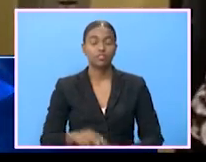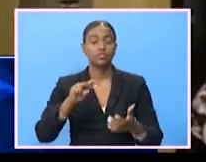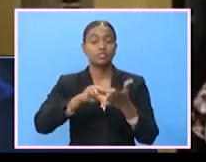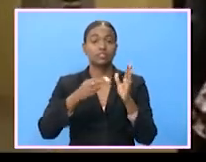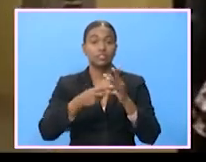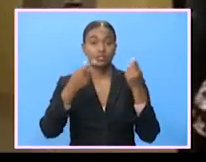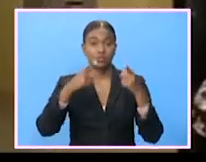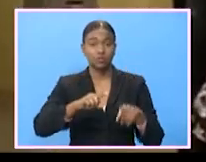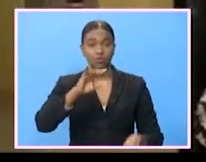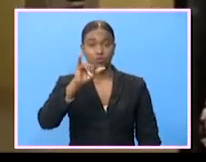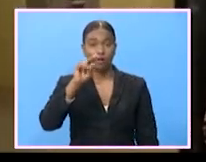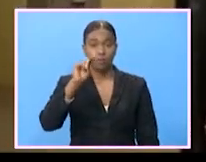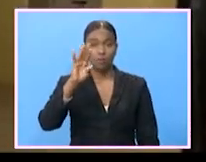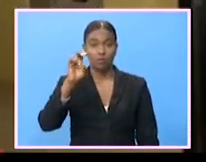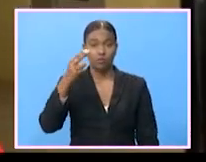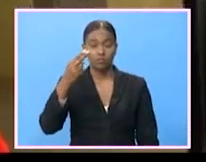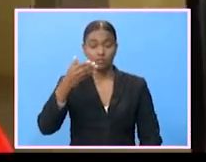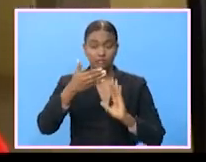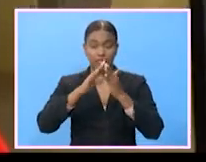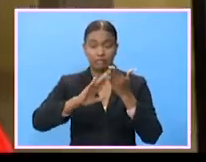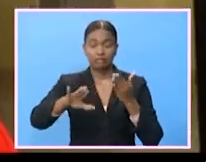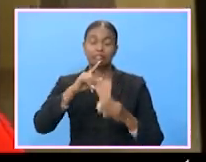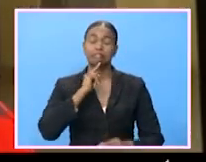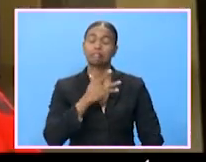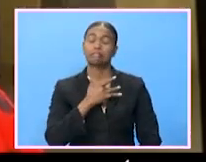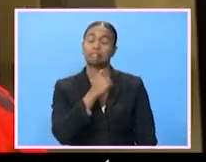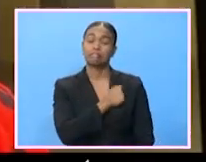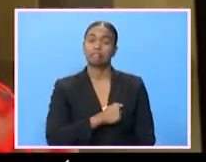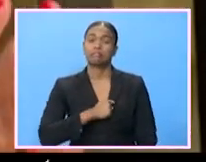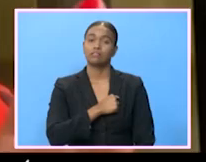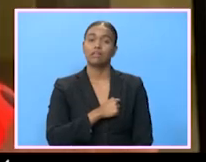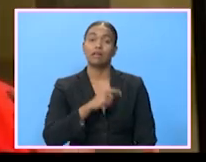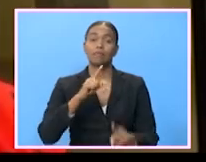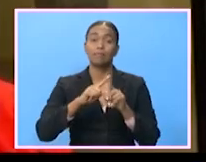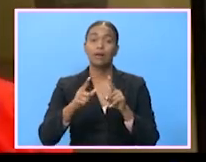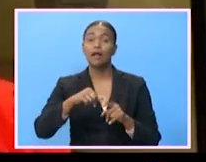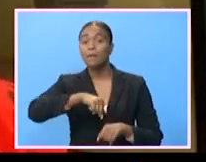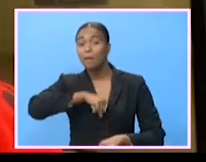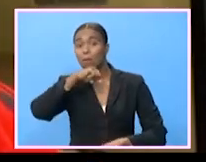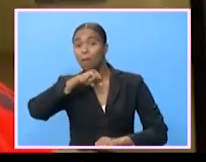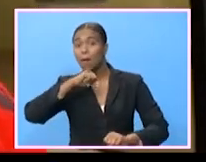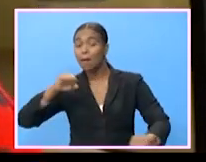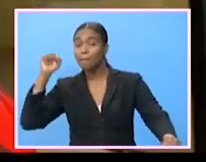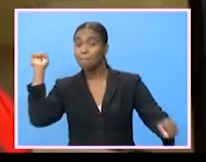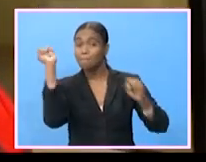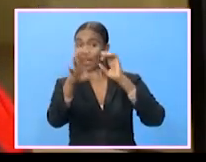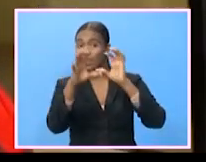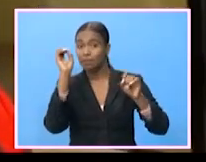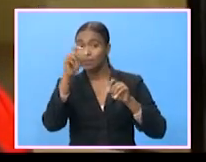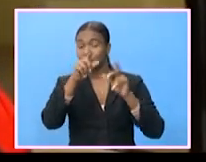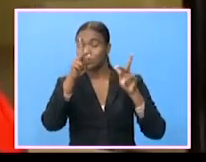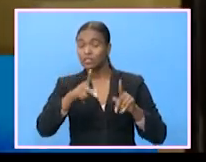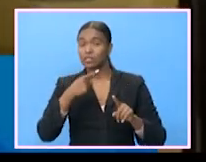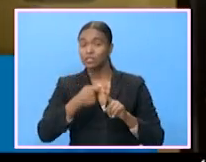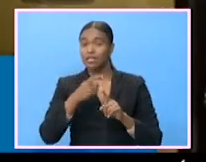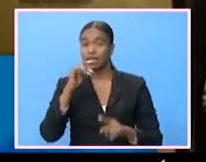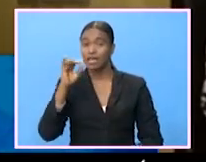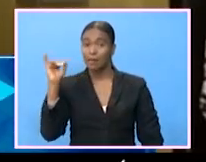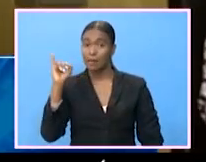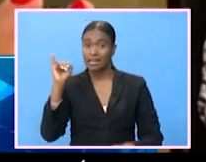Bosch, eso es muy lamentable, pero le cayeron a pedrada a los de migración,